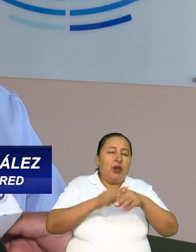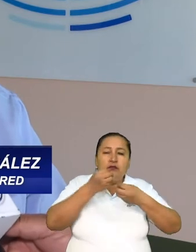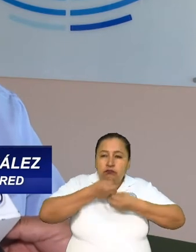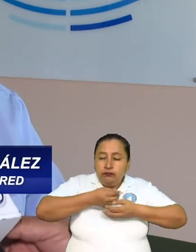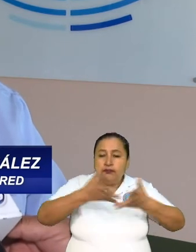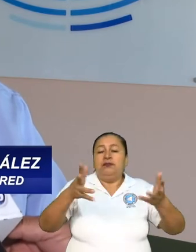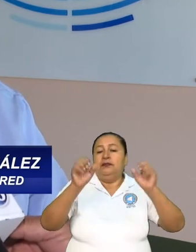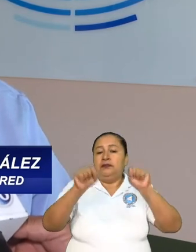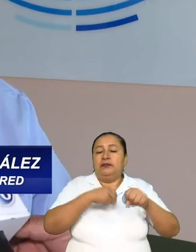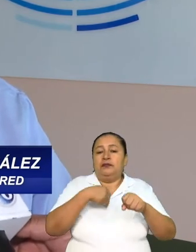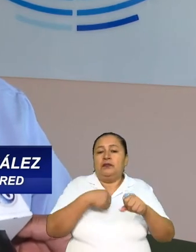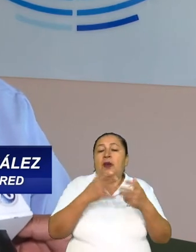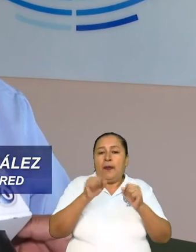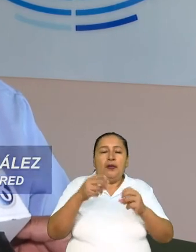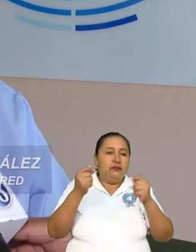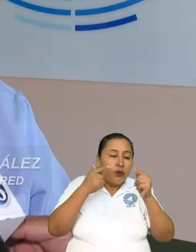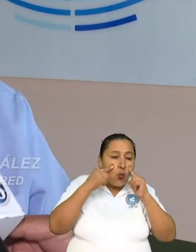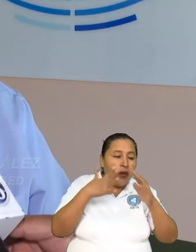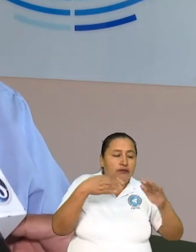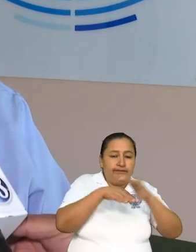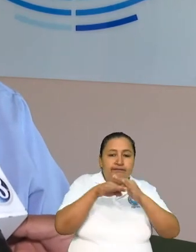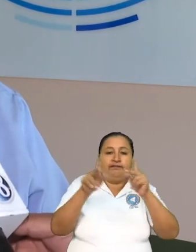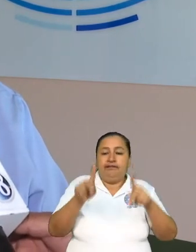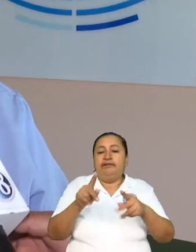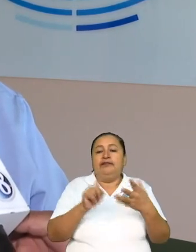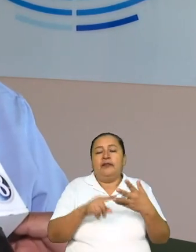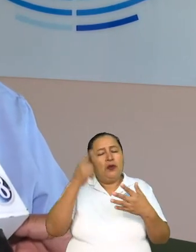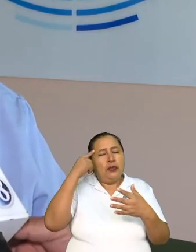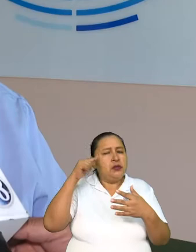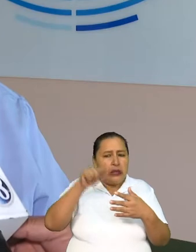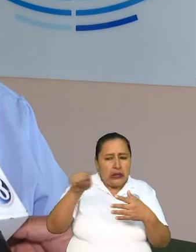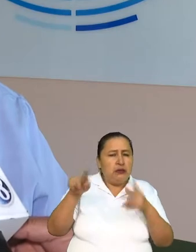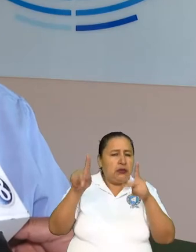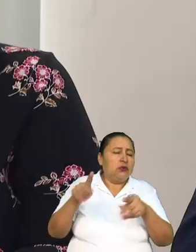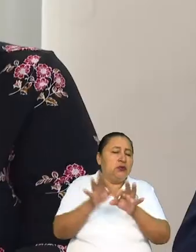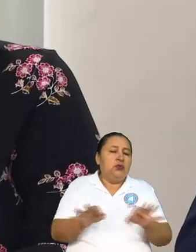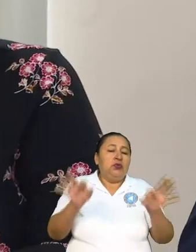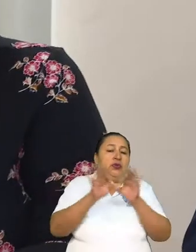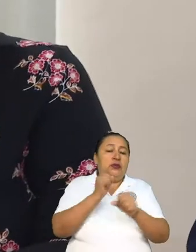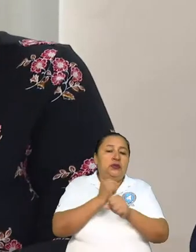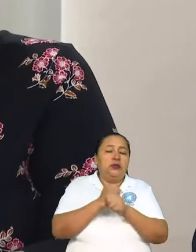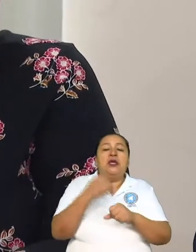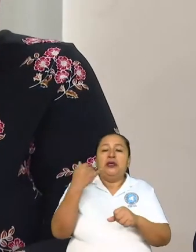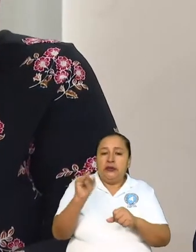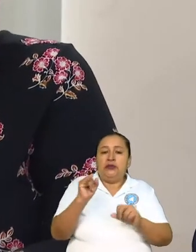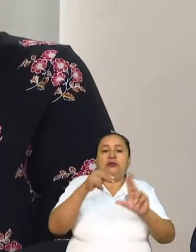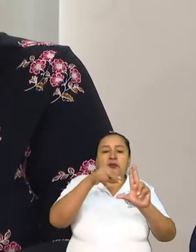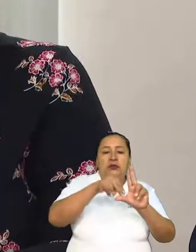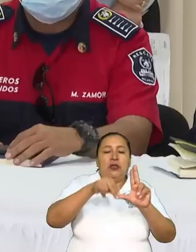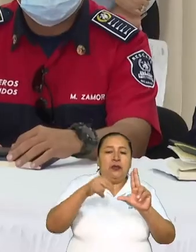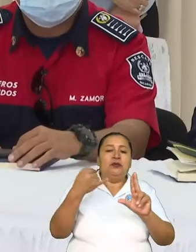puedan ponerse a salvaguarda. Entonces nos parece que ellos juegan un papel importantísimo y de hecho SINAPRED